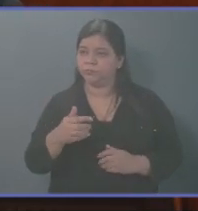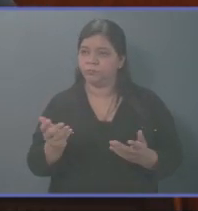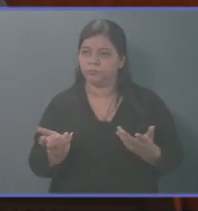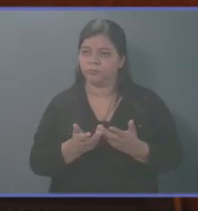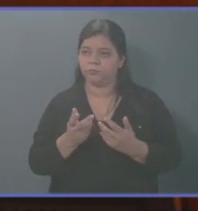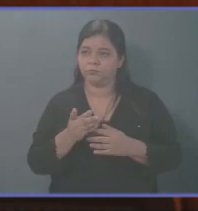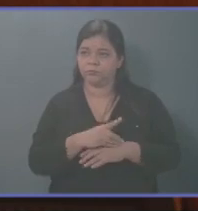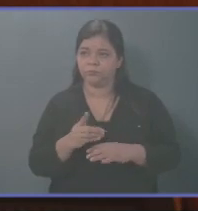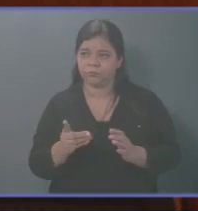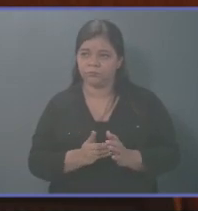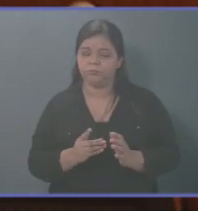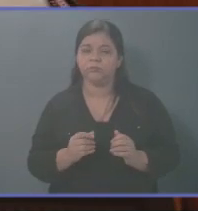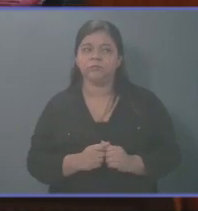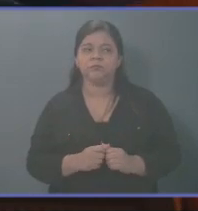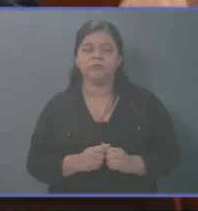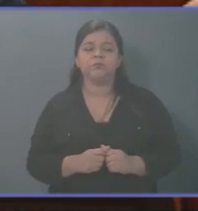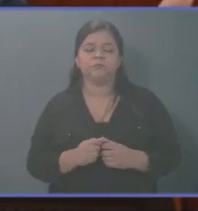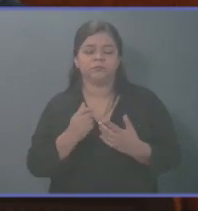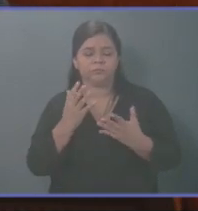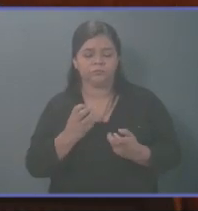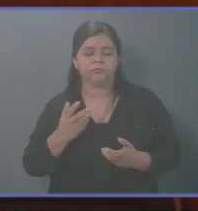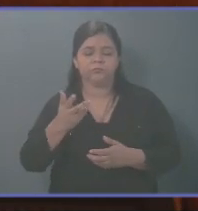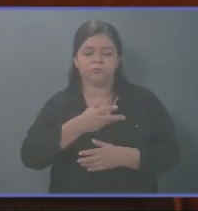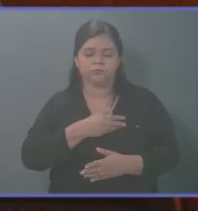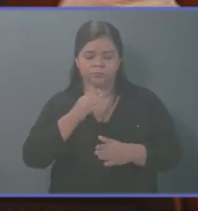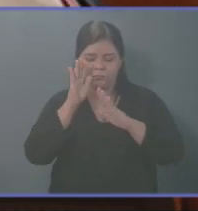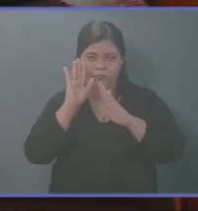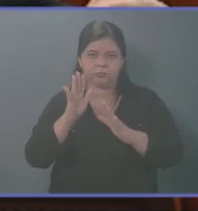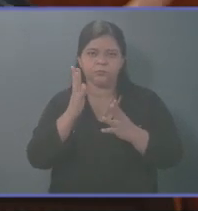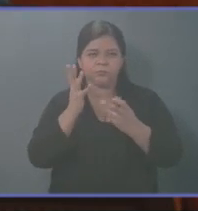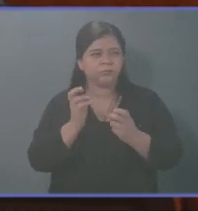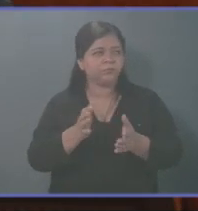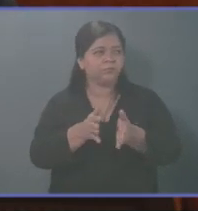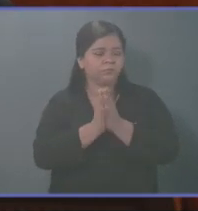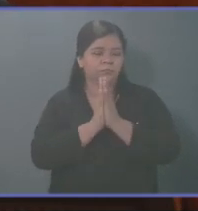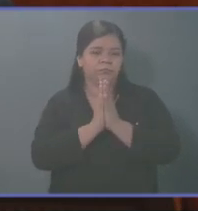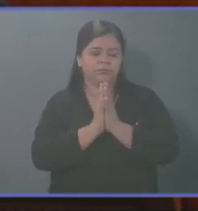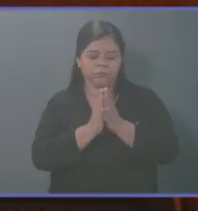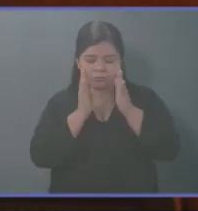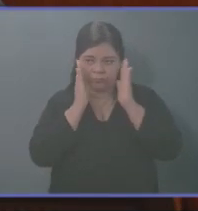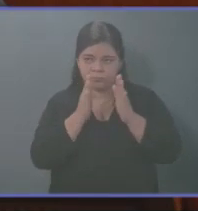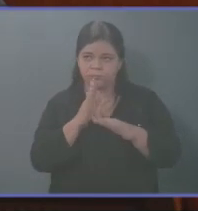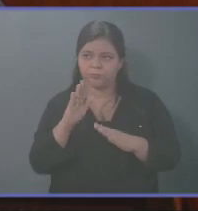y diputadas, respetuosamente les solicito